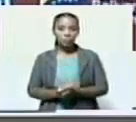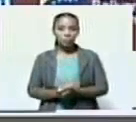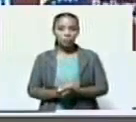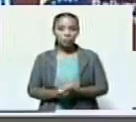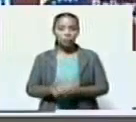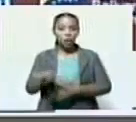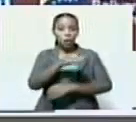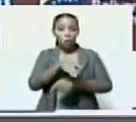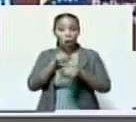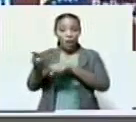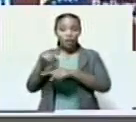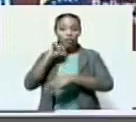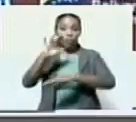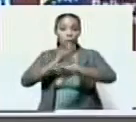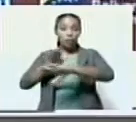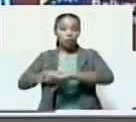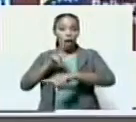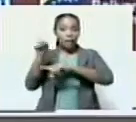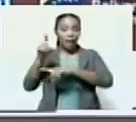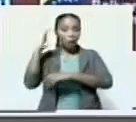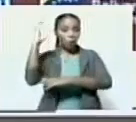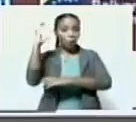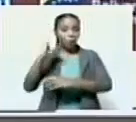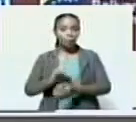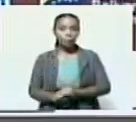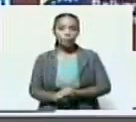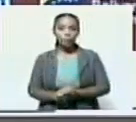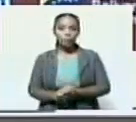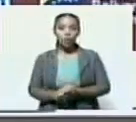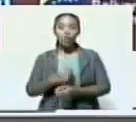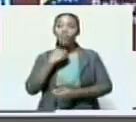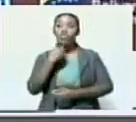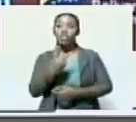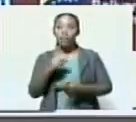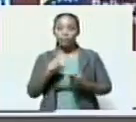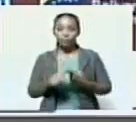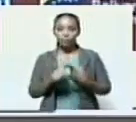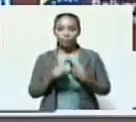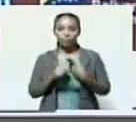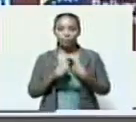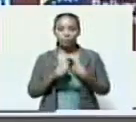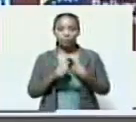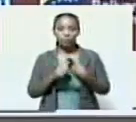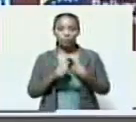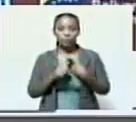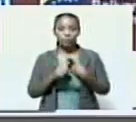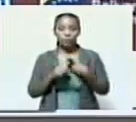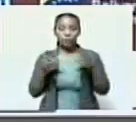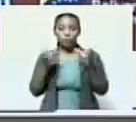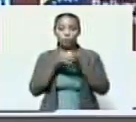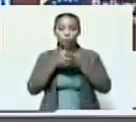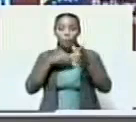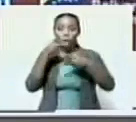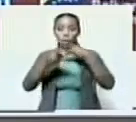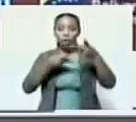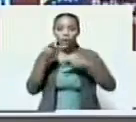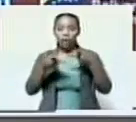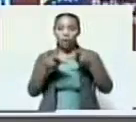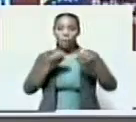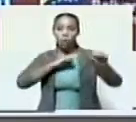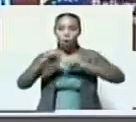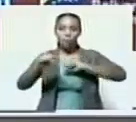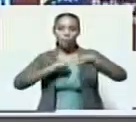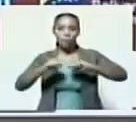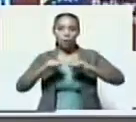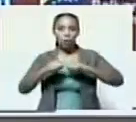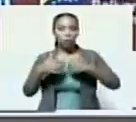Todo eso que se anuncia en Colombia, sus voceros, los voceros de la élite política, de movimiento